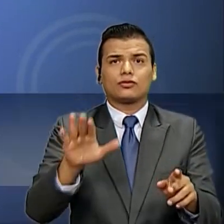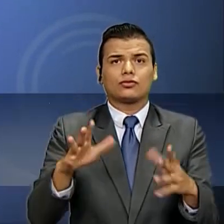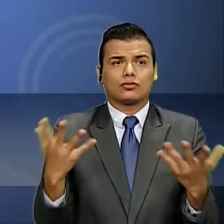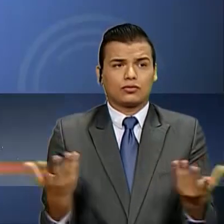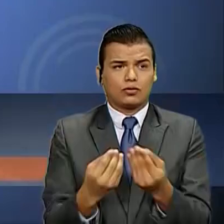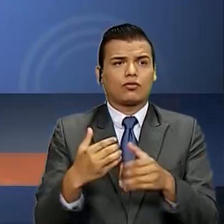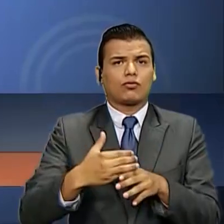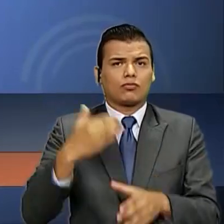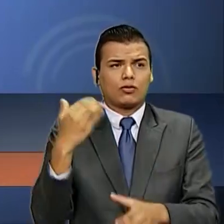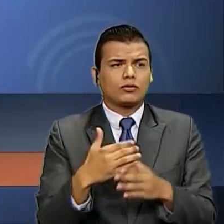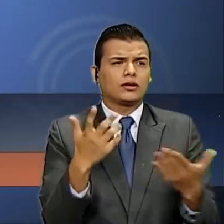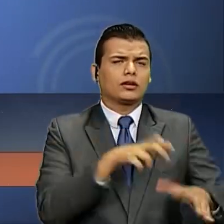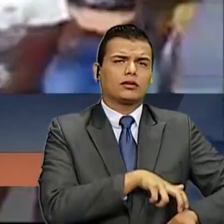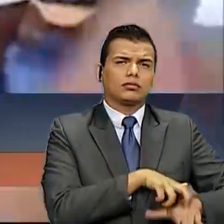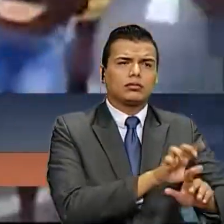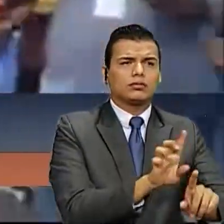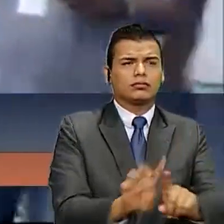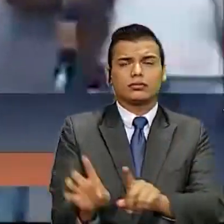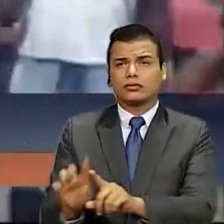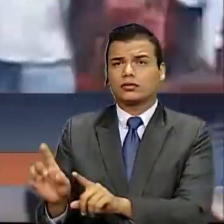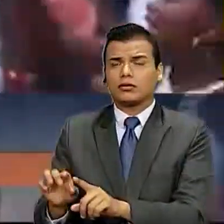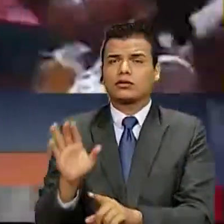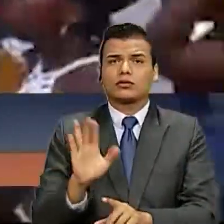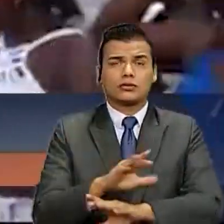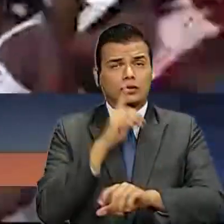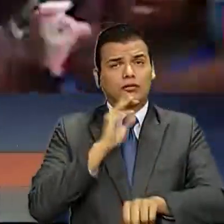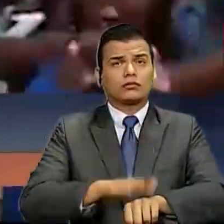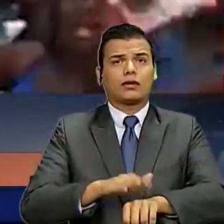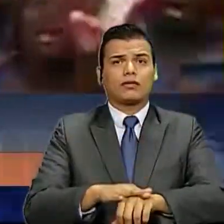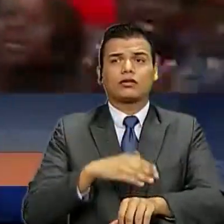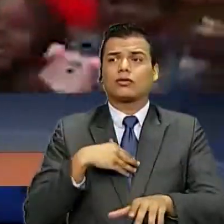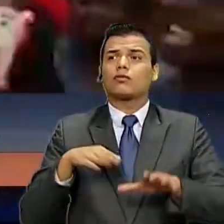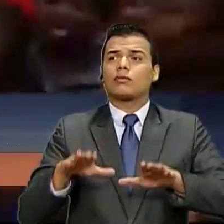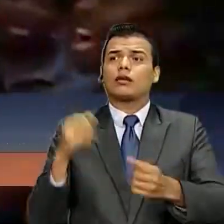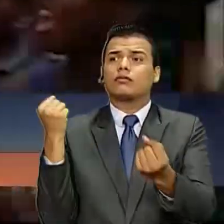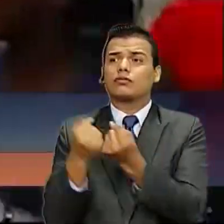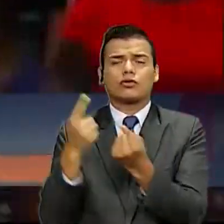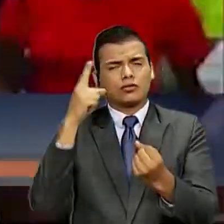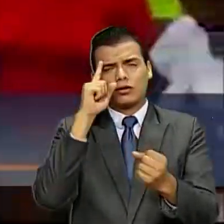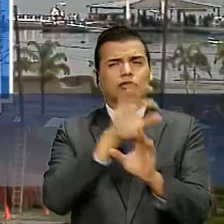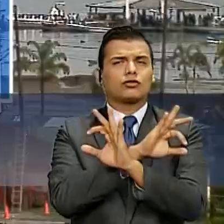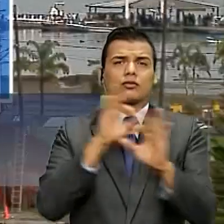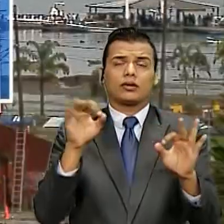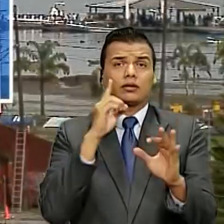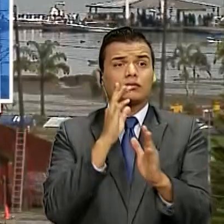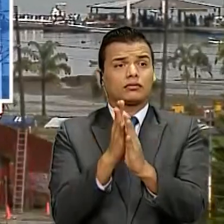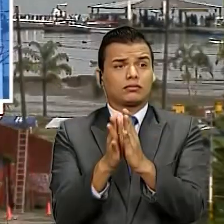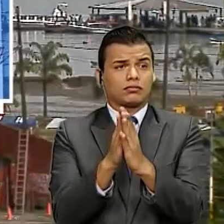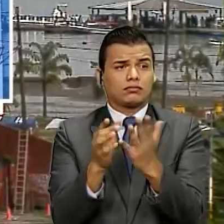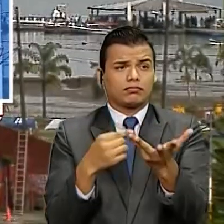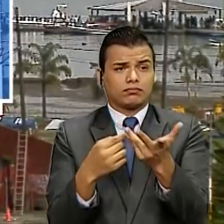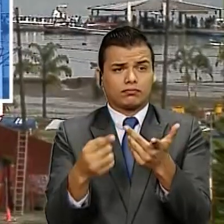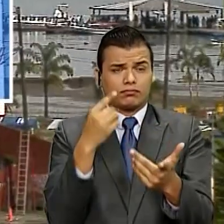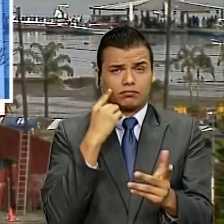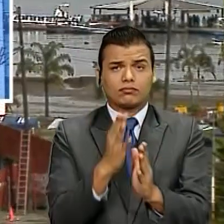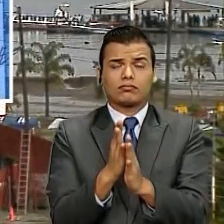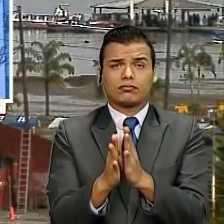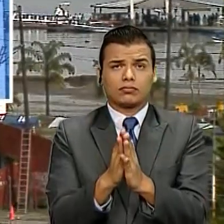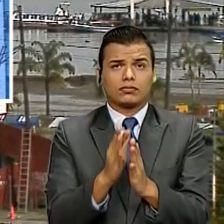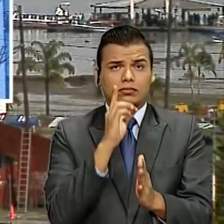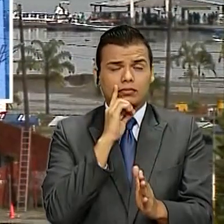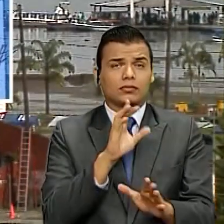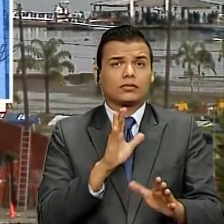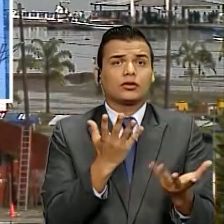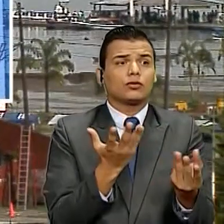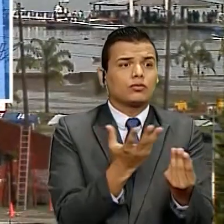y transportadores independientes de Buenaventura, indican que se retiran del movimiento de paro argumentando diferentes factores. En uno de los puntos señalan